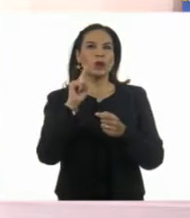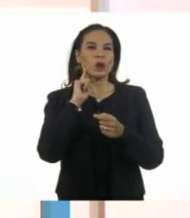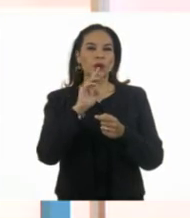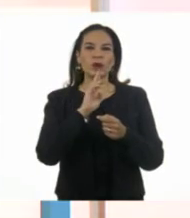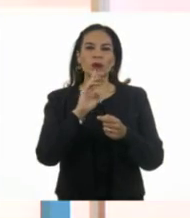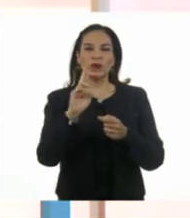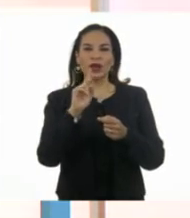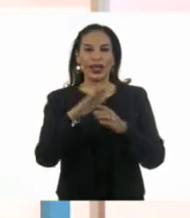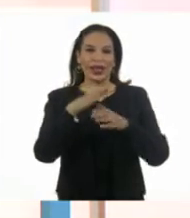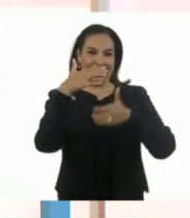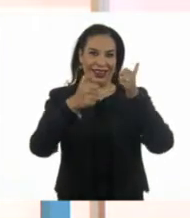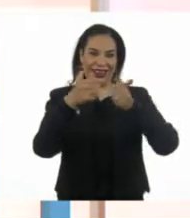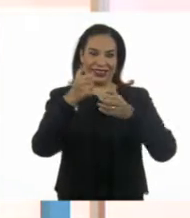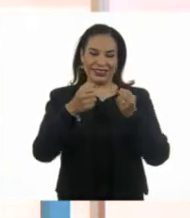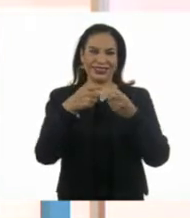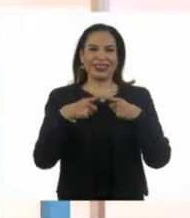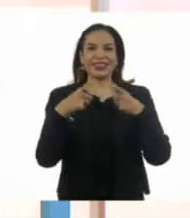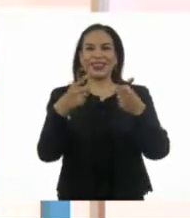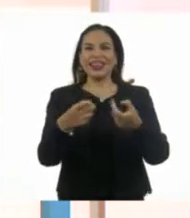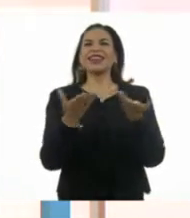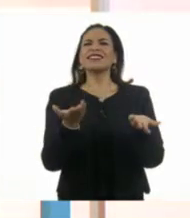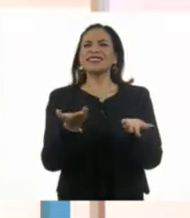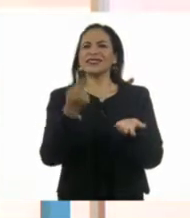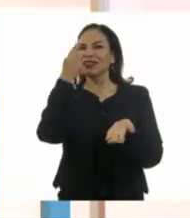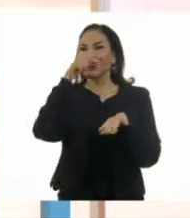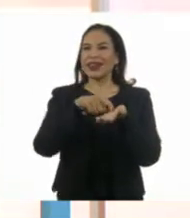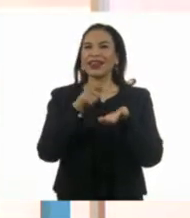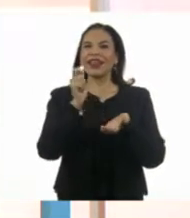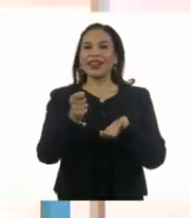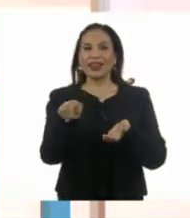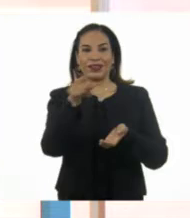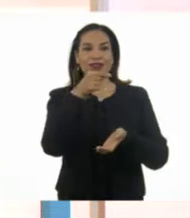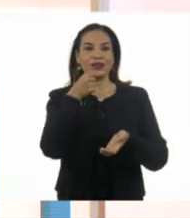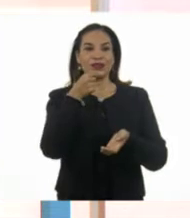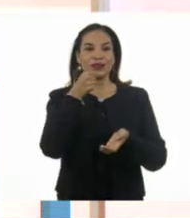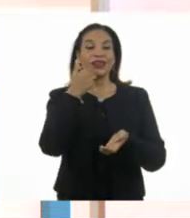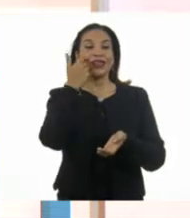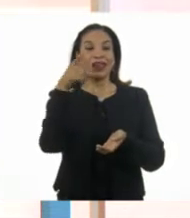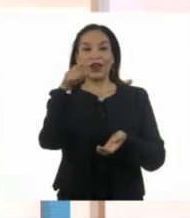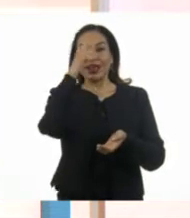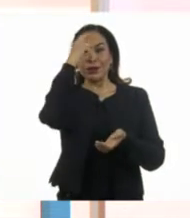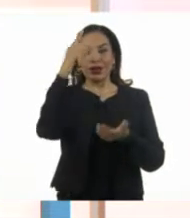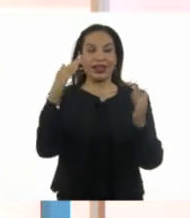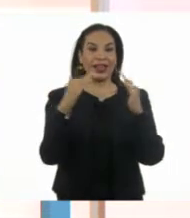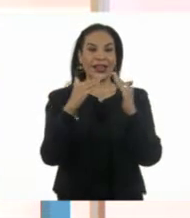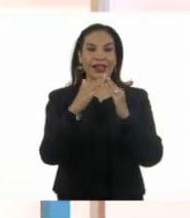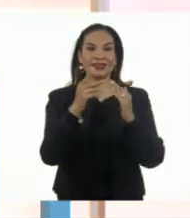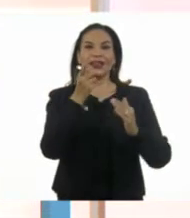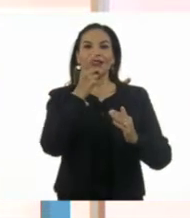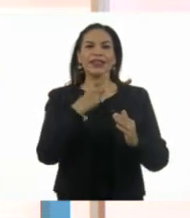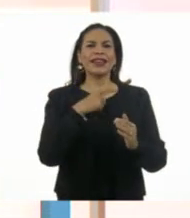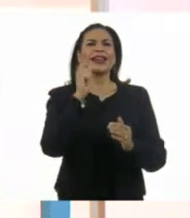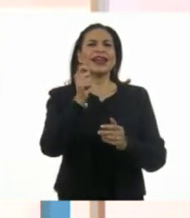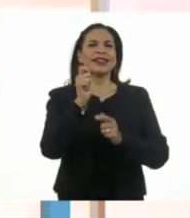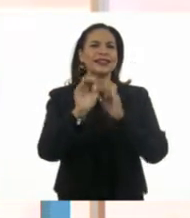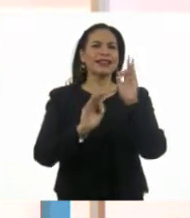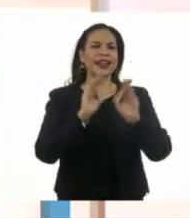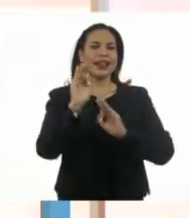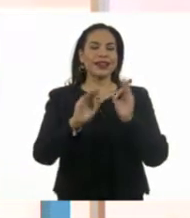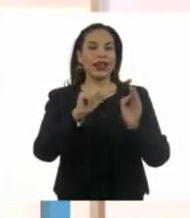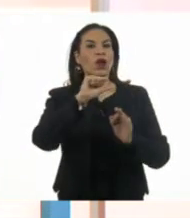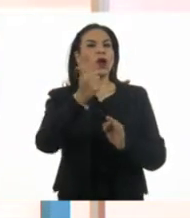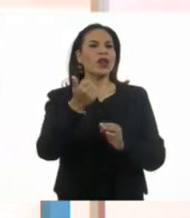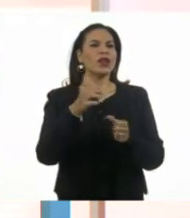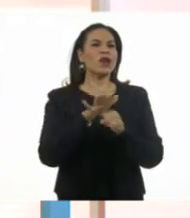¿Y da leche? ¿Qué creen que será? No me digas. Los niños quiero que adivinen en casa y nos digan de qué se trata. Y